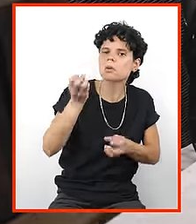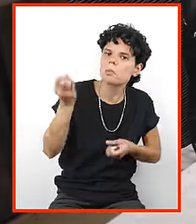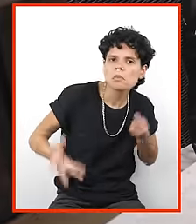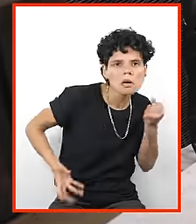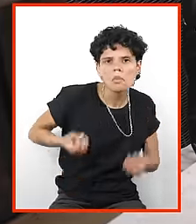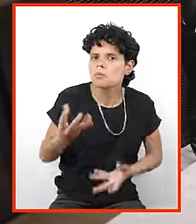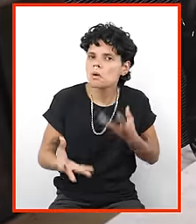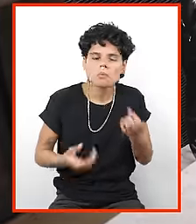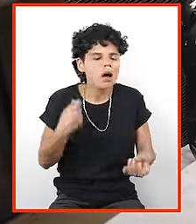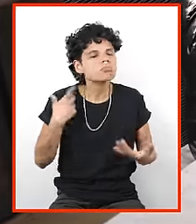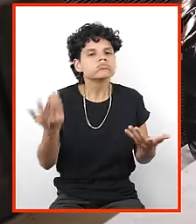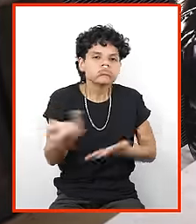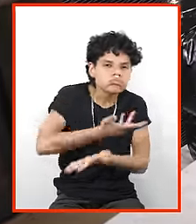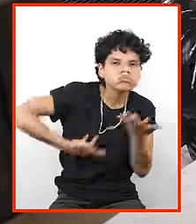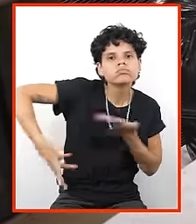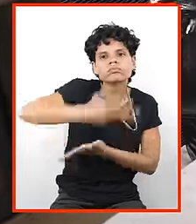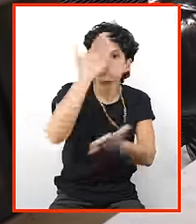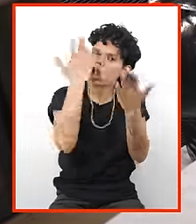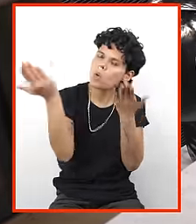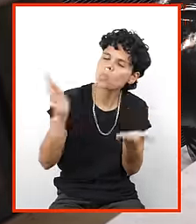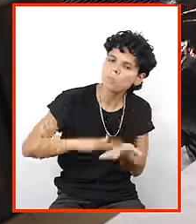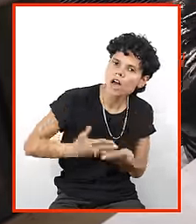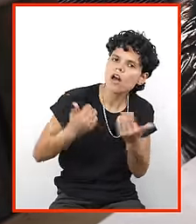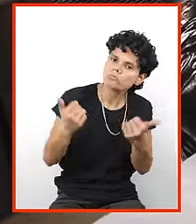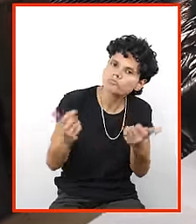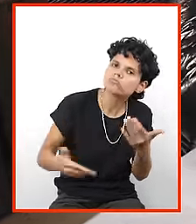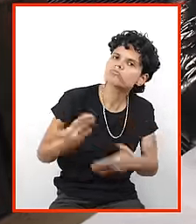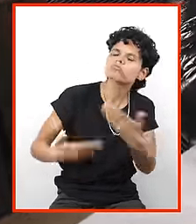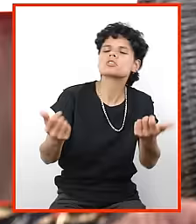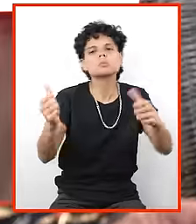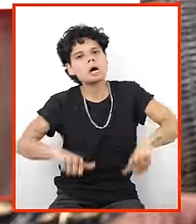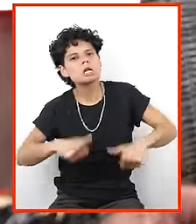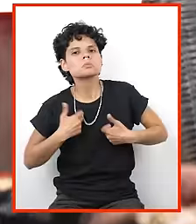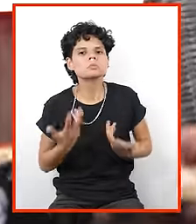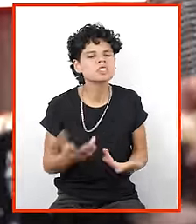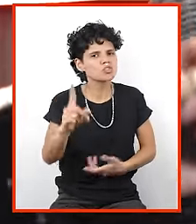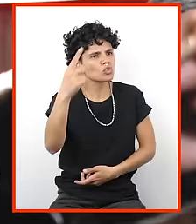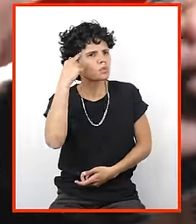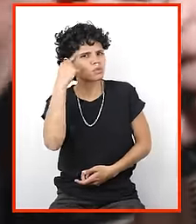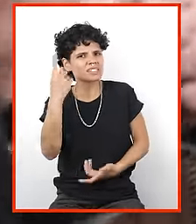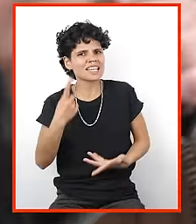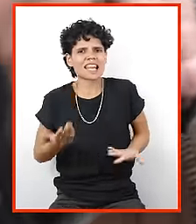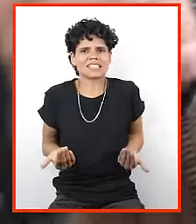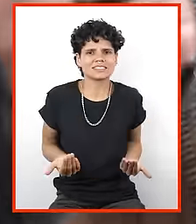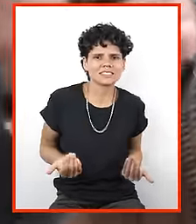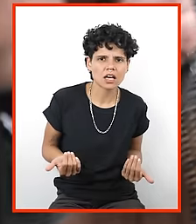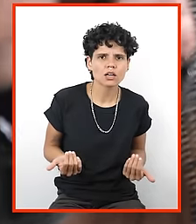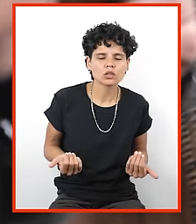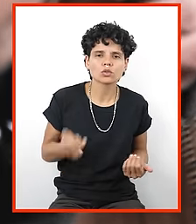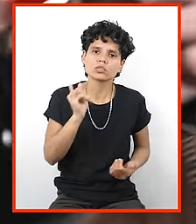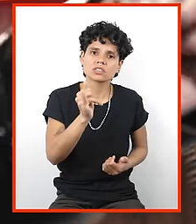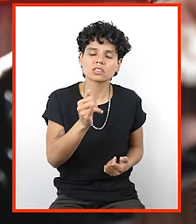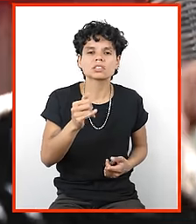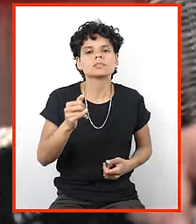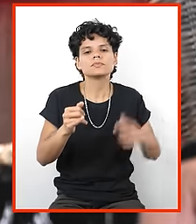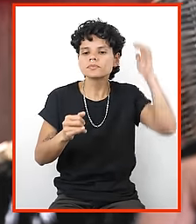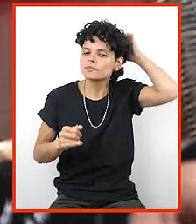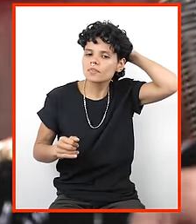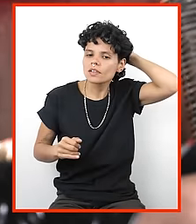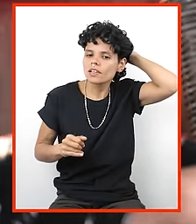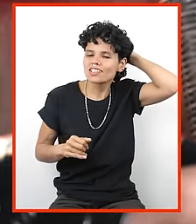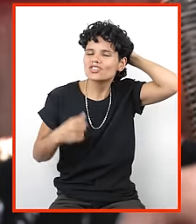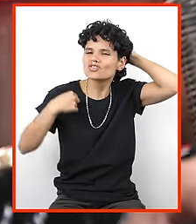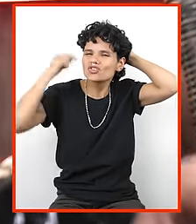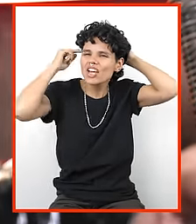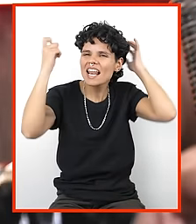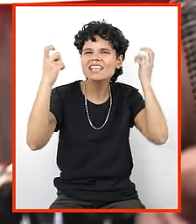porque ya es algo que creo que es necesario. Entonces, bueno, eso, pues mi idea era generar todo este concepto en